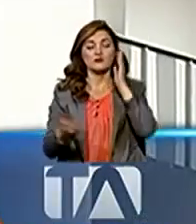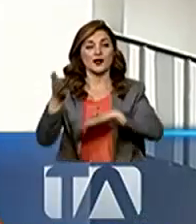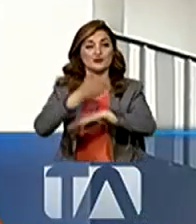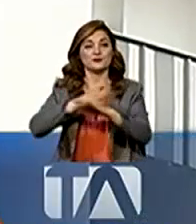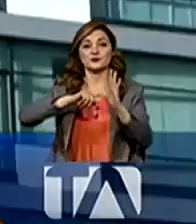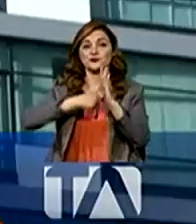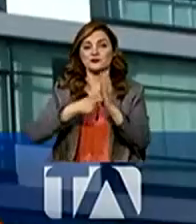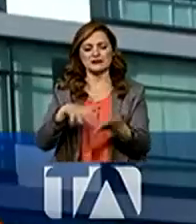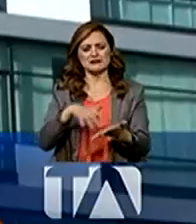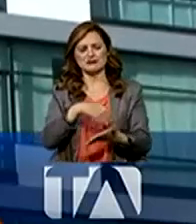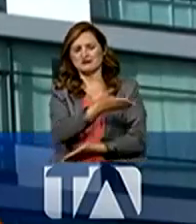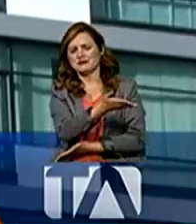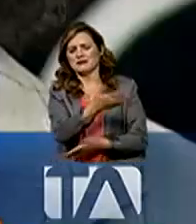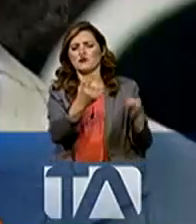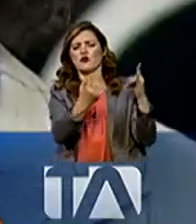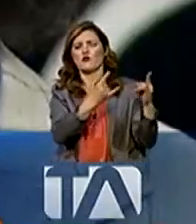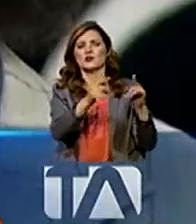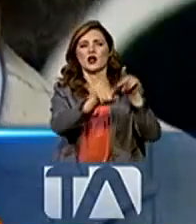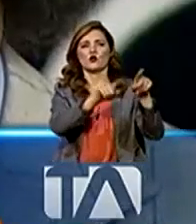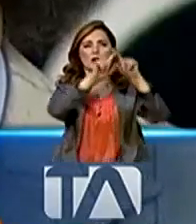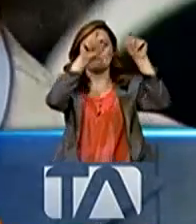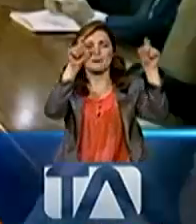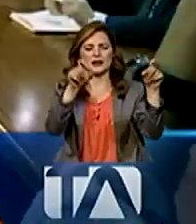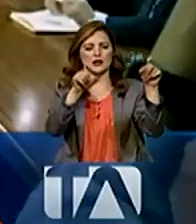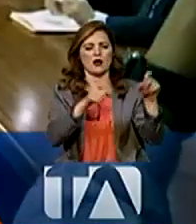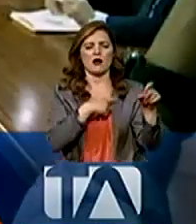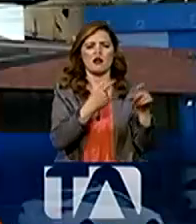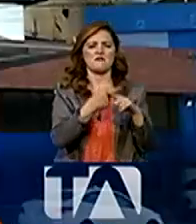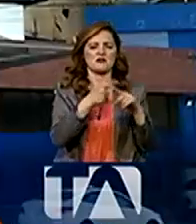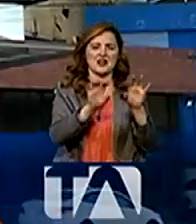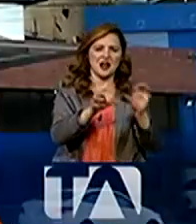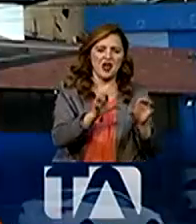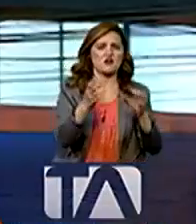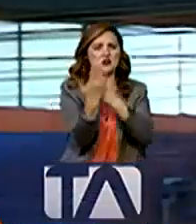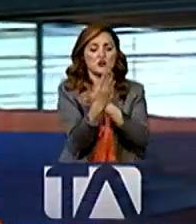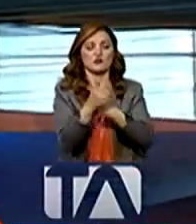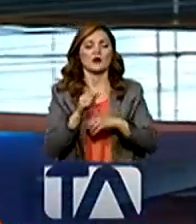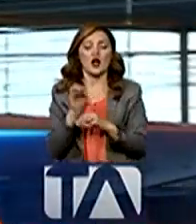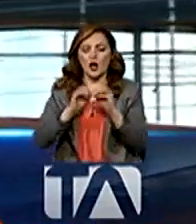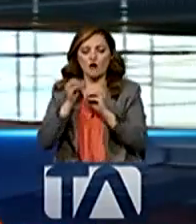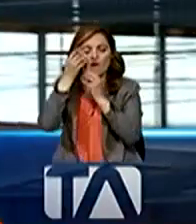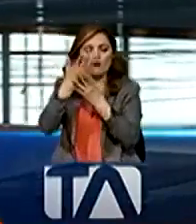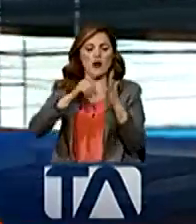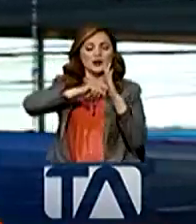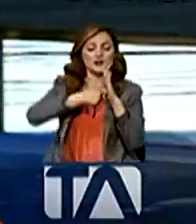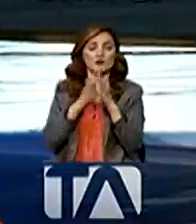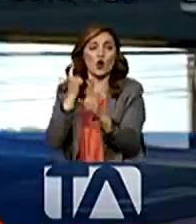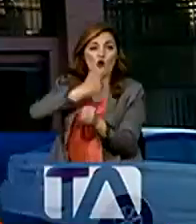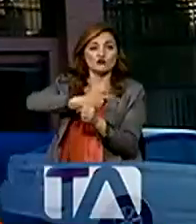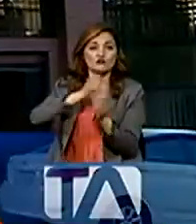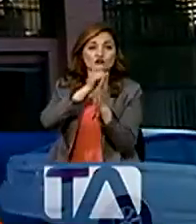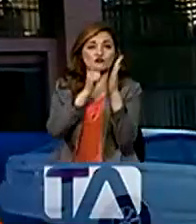la propia Contraloría General del Estado, que a través de un informe de auditoría demostró, por ejemplo, la emisión de resoluciones de